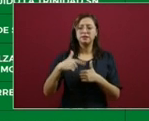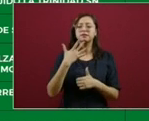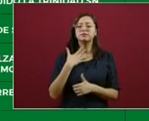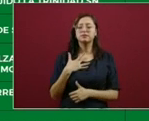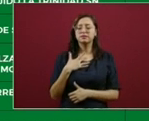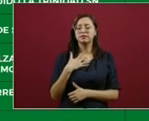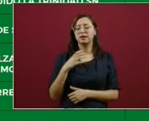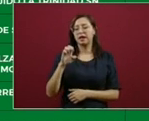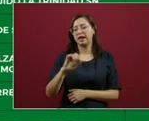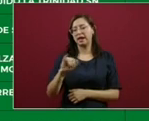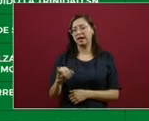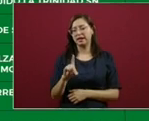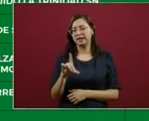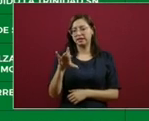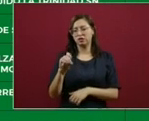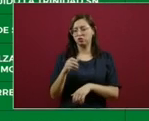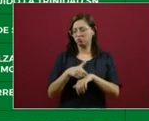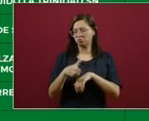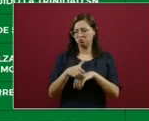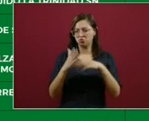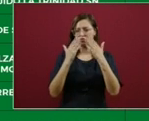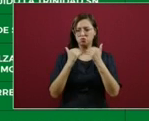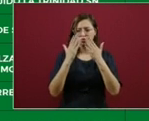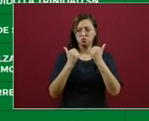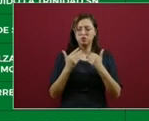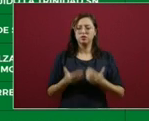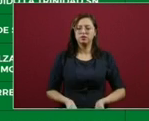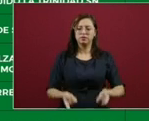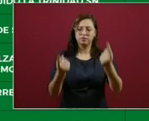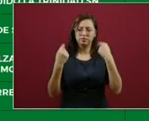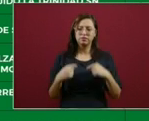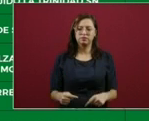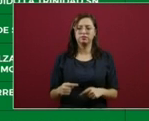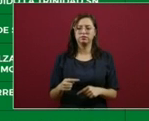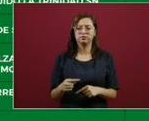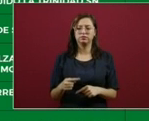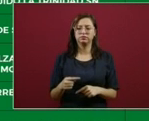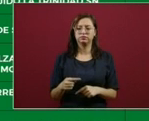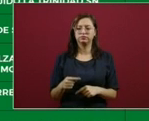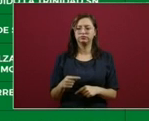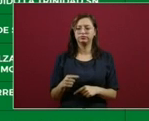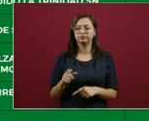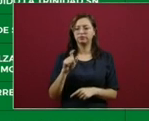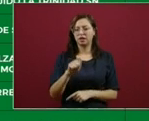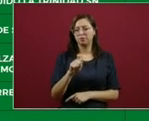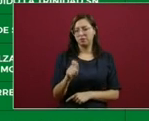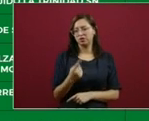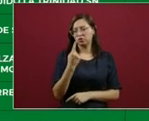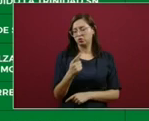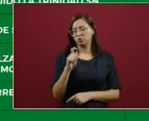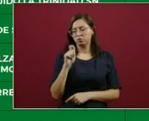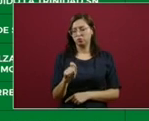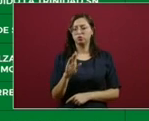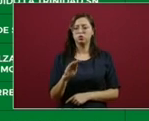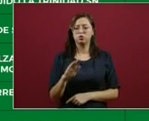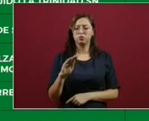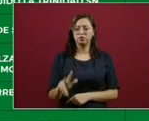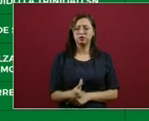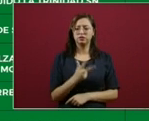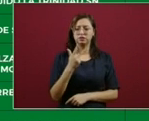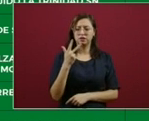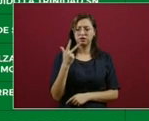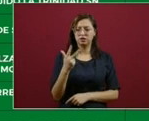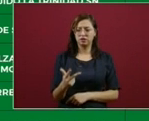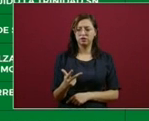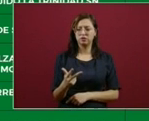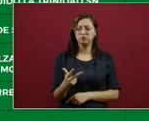en el ejido La Trinidad sin número. El siguiente, que fue a 21.98 pesos, en esta